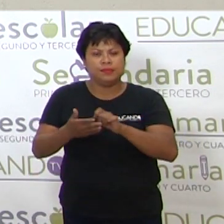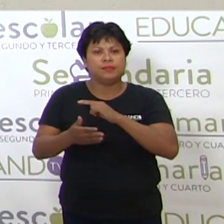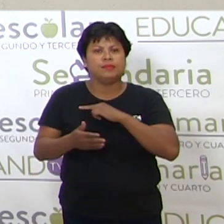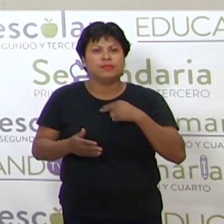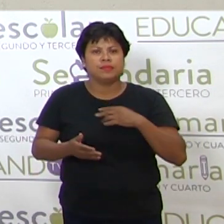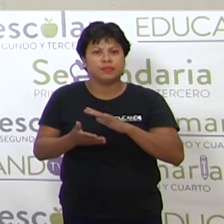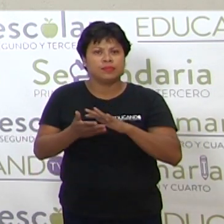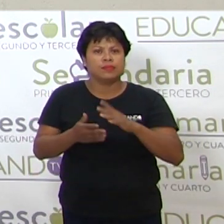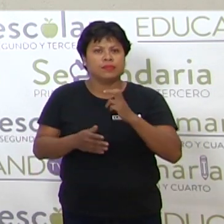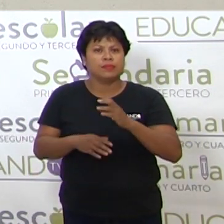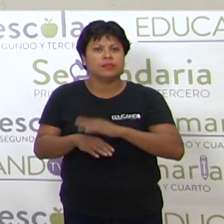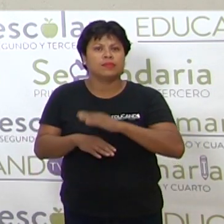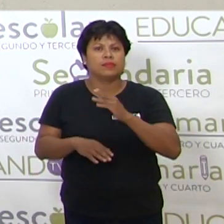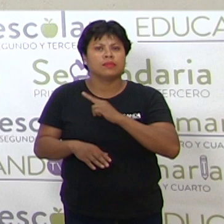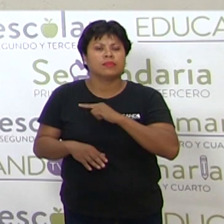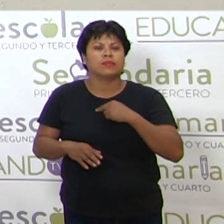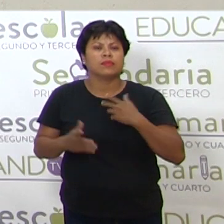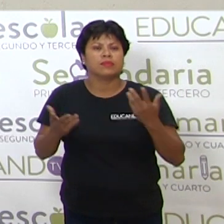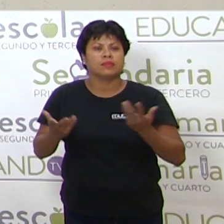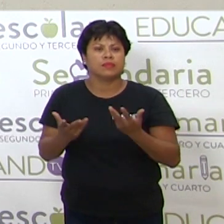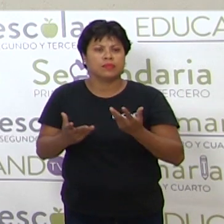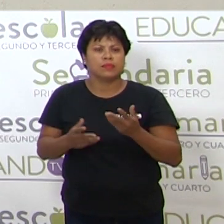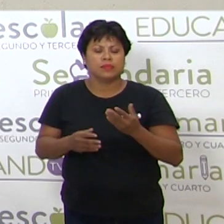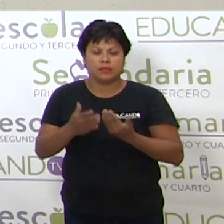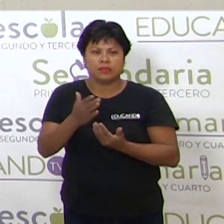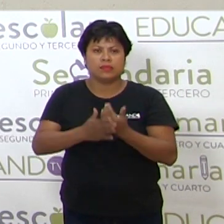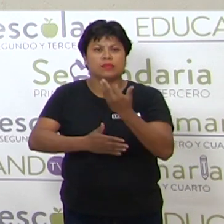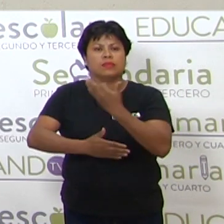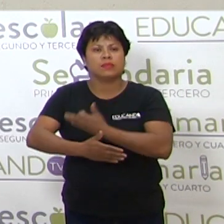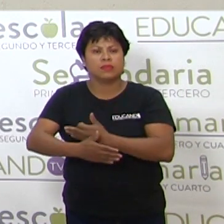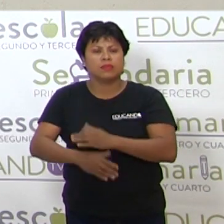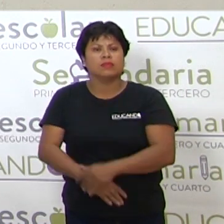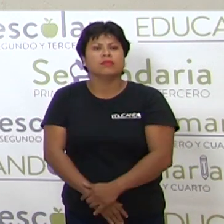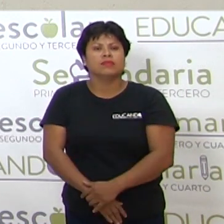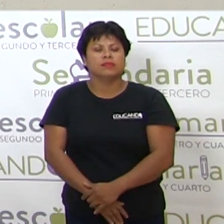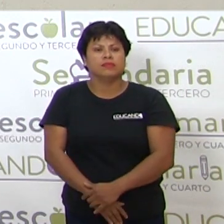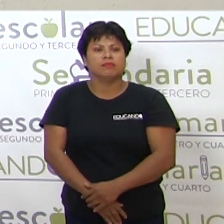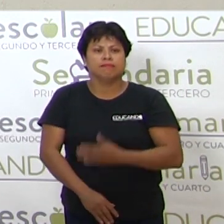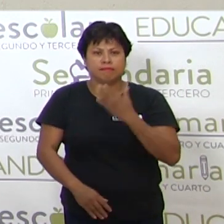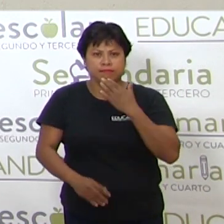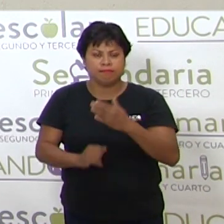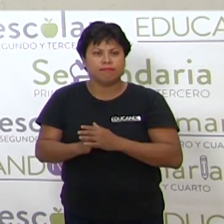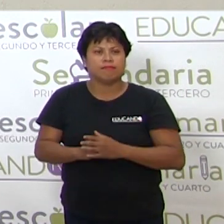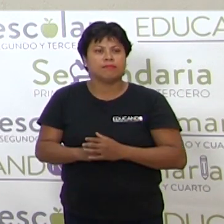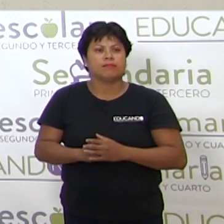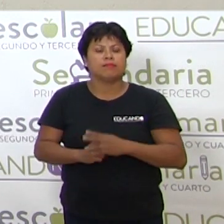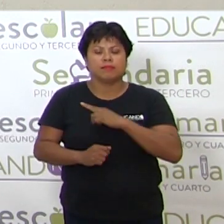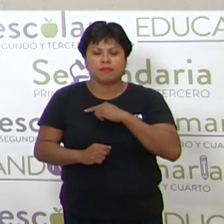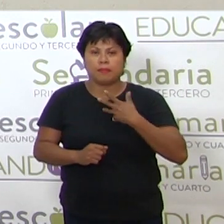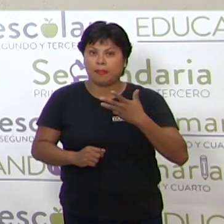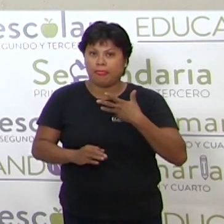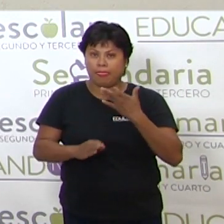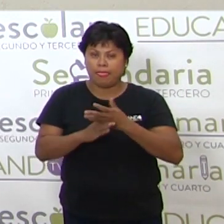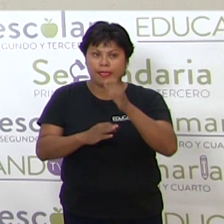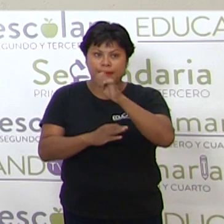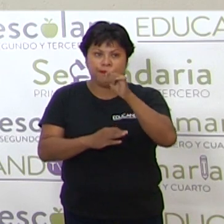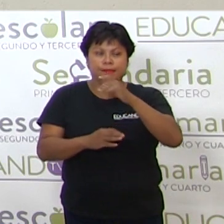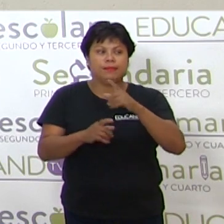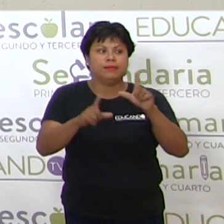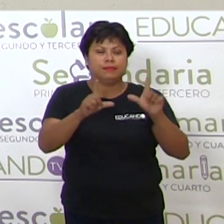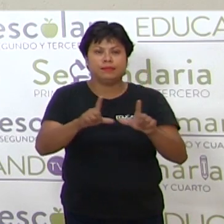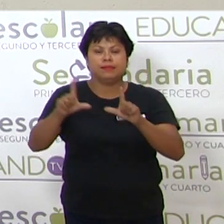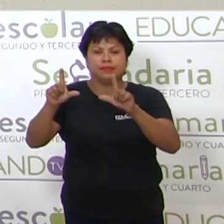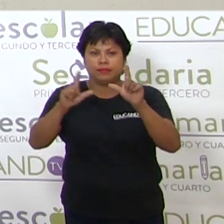y mayores las que realiza por la mañana y por la tarde tenemos en el pizarrón algunas tarjetas